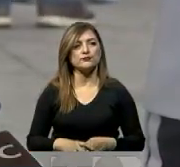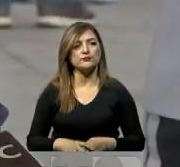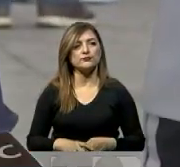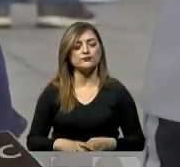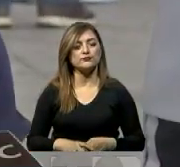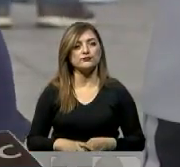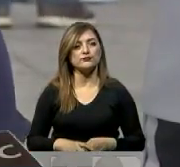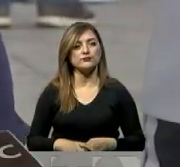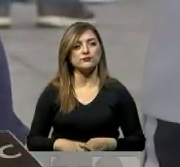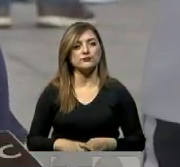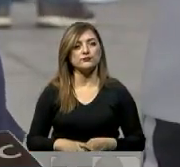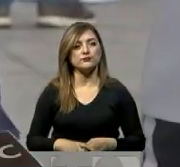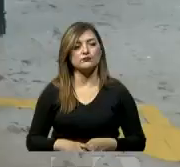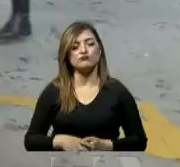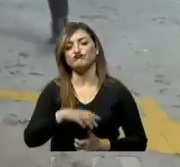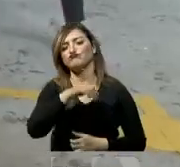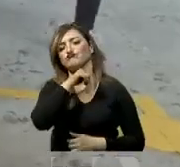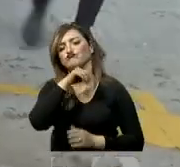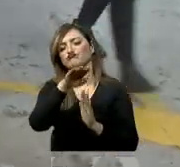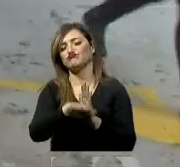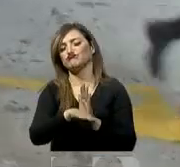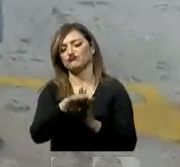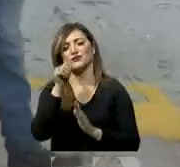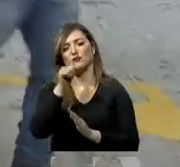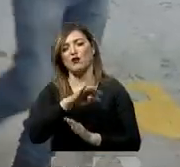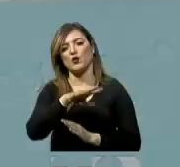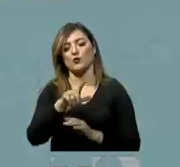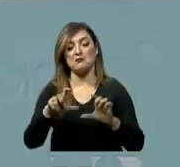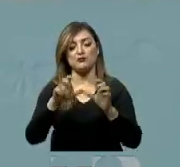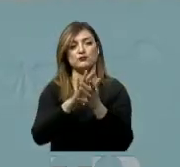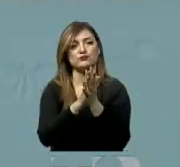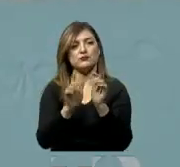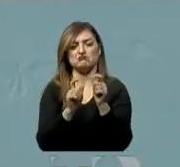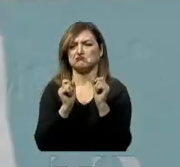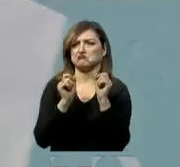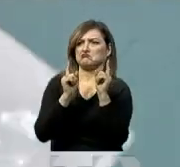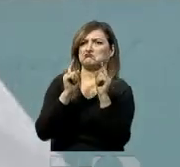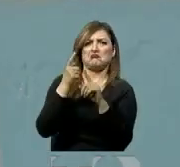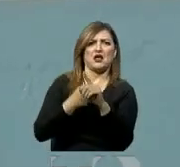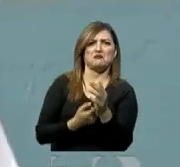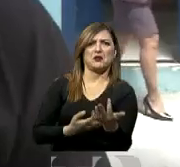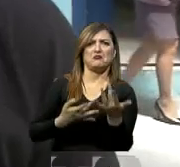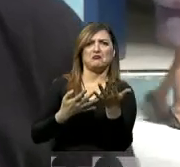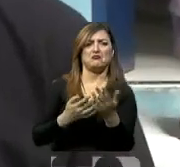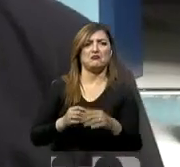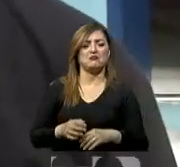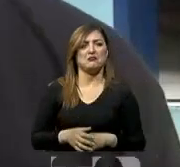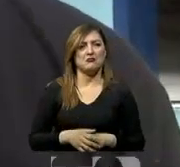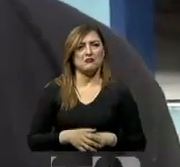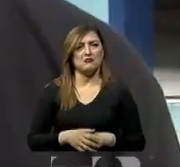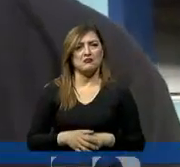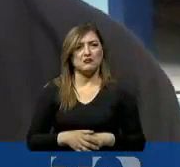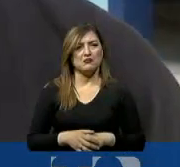de reducir los índices de inseguridad. Algunos usuarios tomaron con sorpresa esta entrega luego de varios meses de espera. Hoy vine a